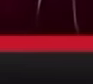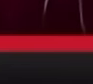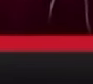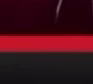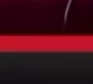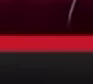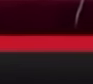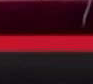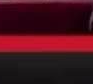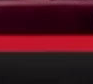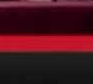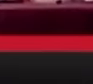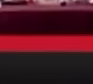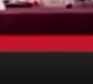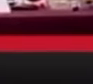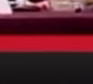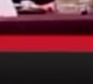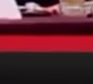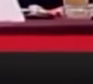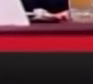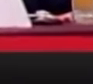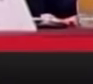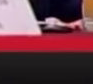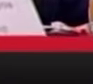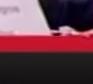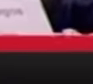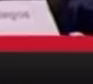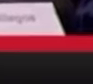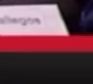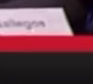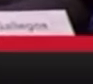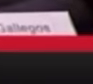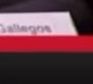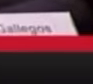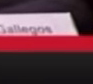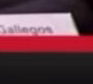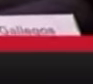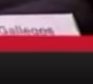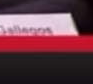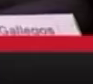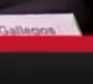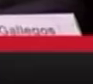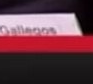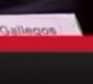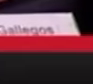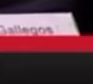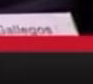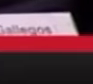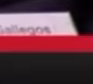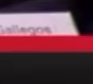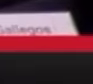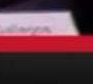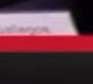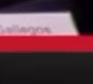en este momento haciendo, en una comisión, haciendo todo digamos, auditando todo